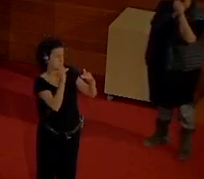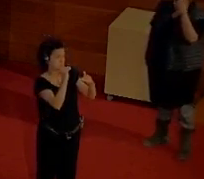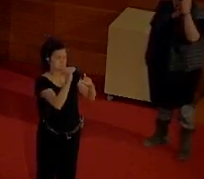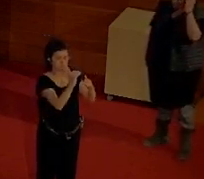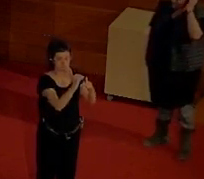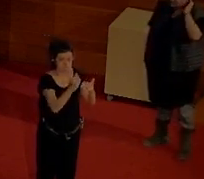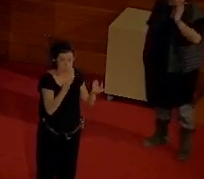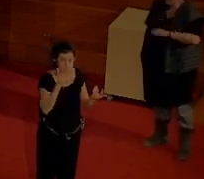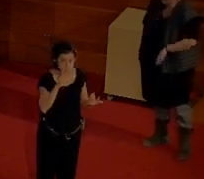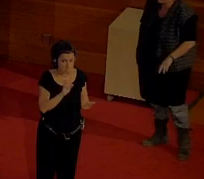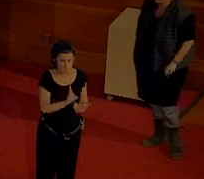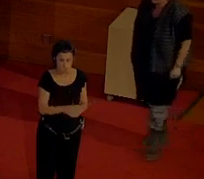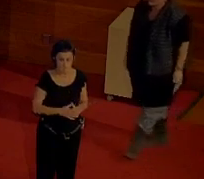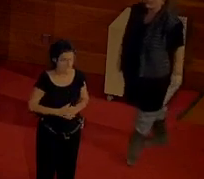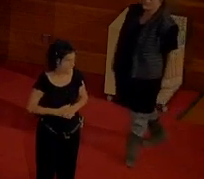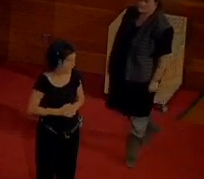acabo de verlo